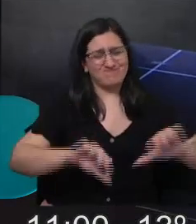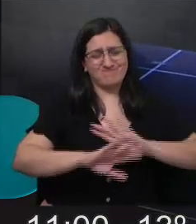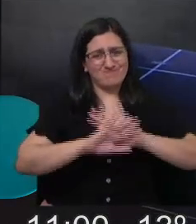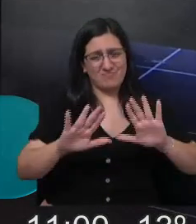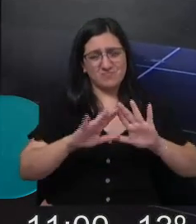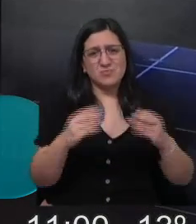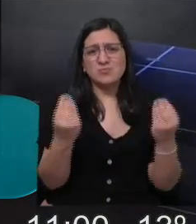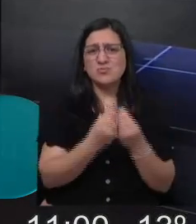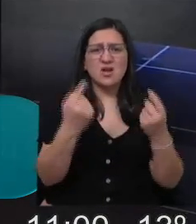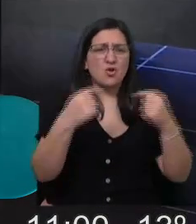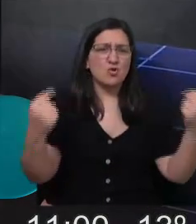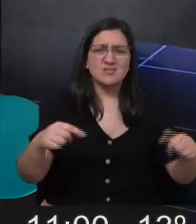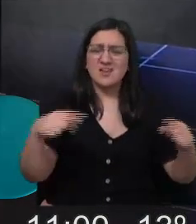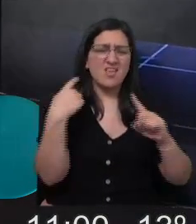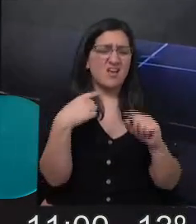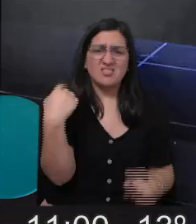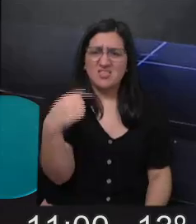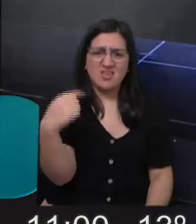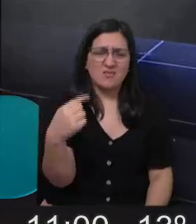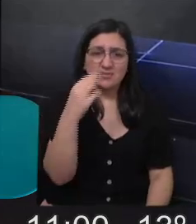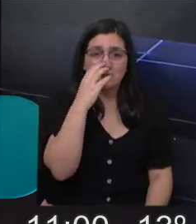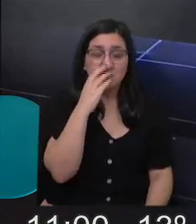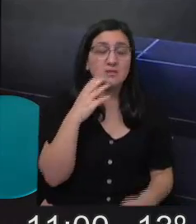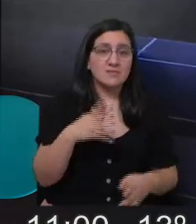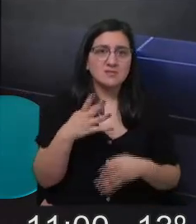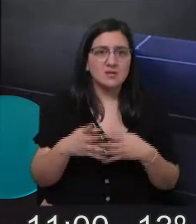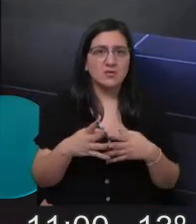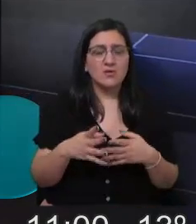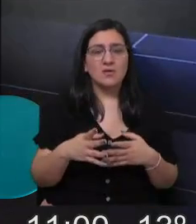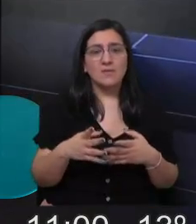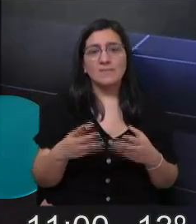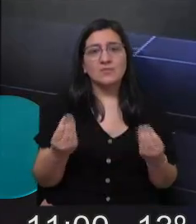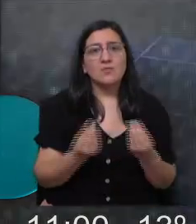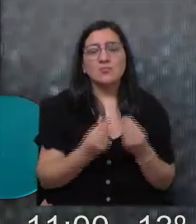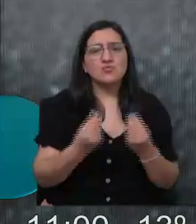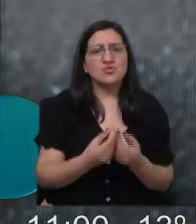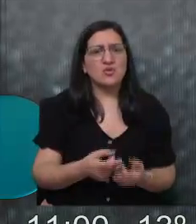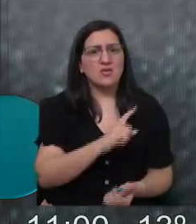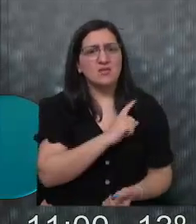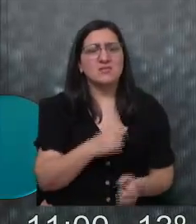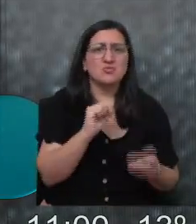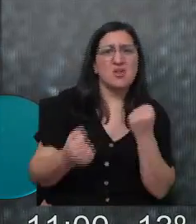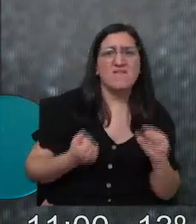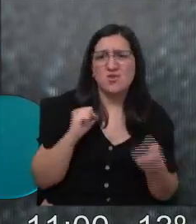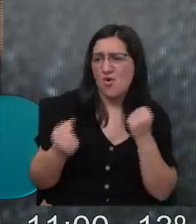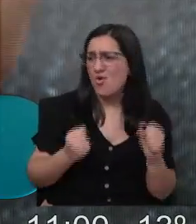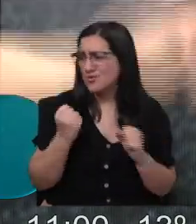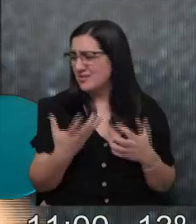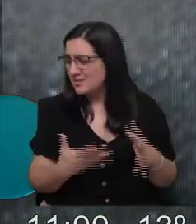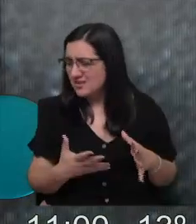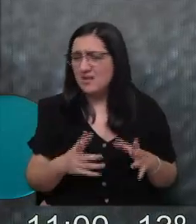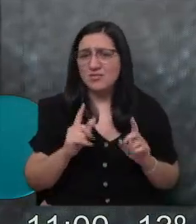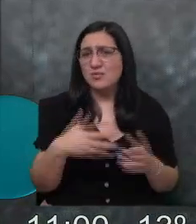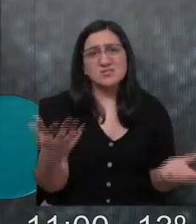Le pasaron todas las cosas que no te pueden pasar si tenés que hacer una gran travesía, claro, de mucha demanda física. Se puso nerviosa, la tuvieron